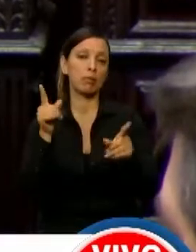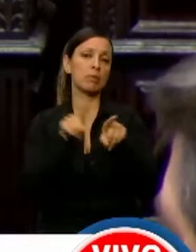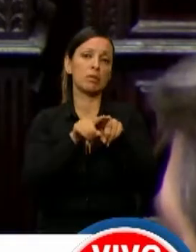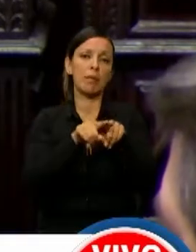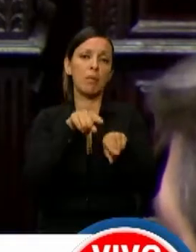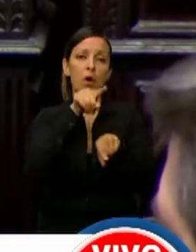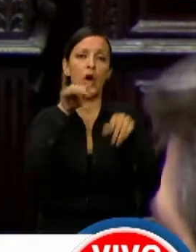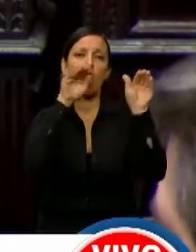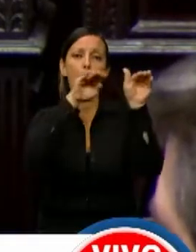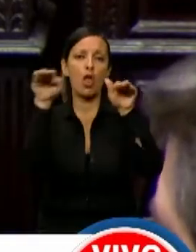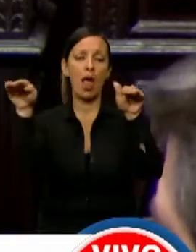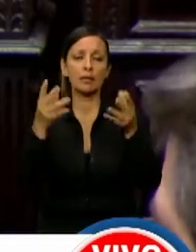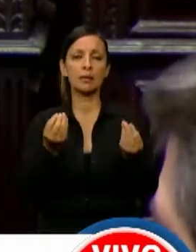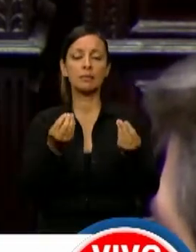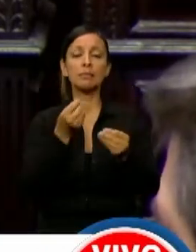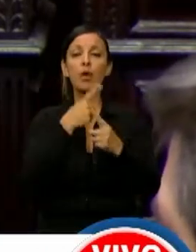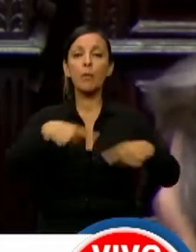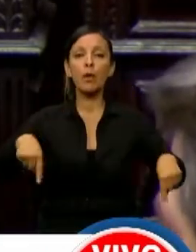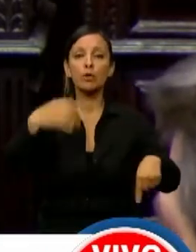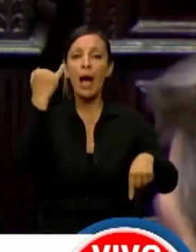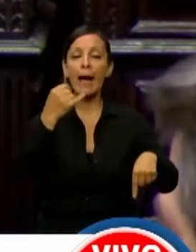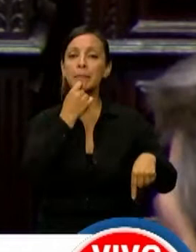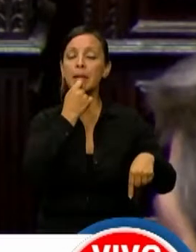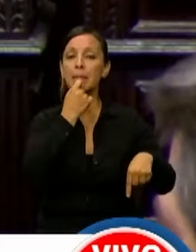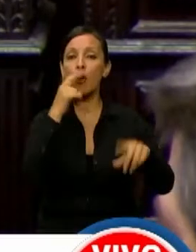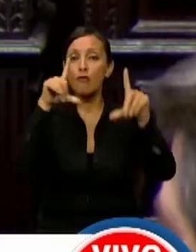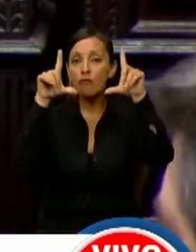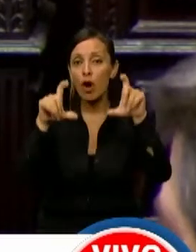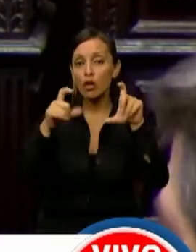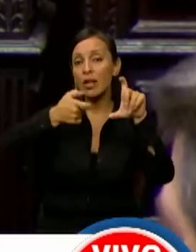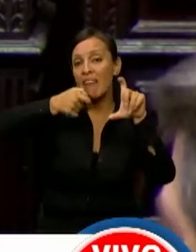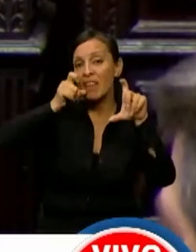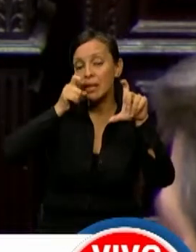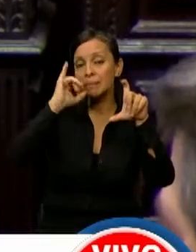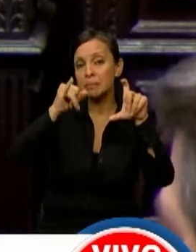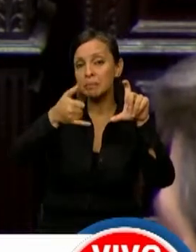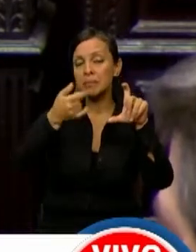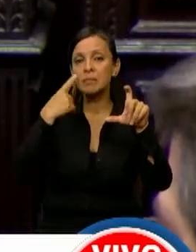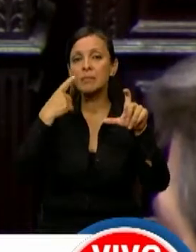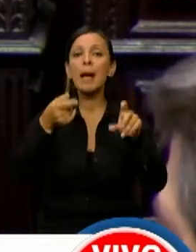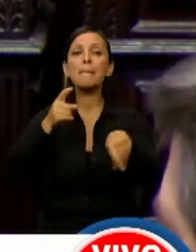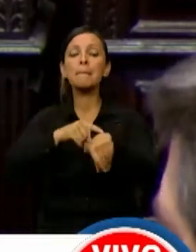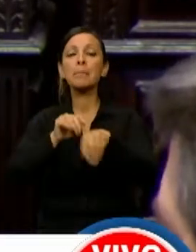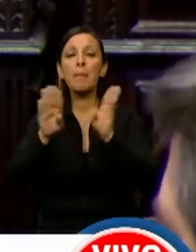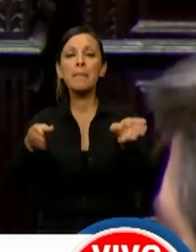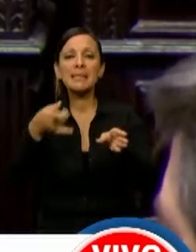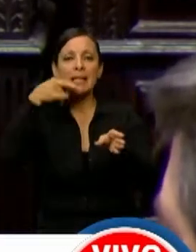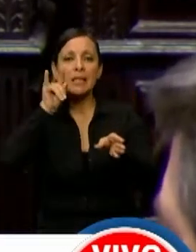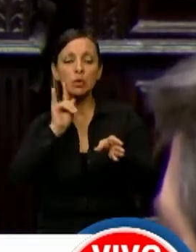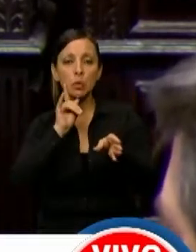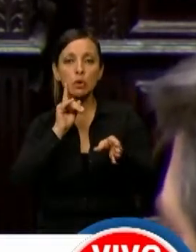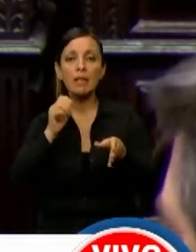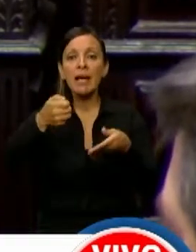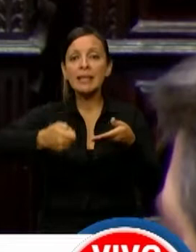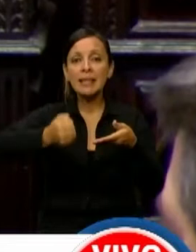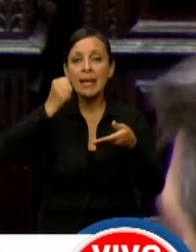argentinas, porque los productos, por ejemplo, tienen la foto de un café, se publicitan en la mesa del desayuno, se sirven en una taza de